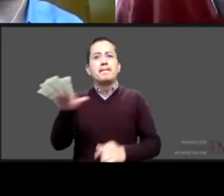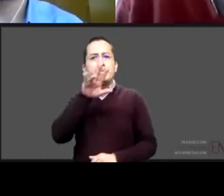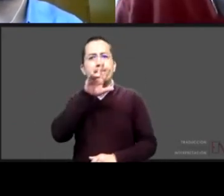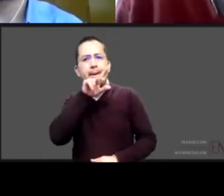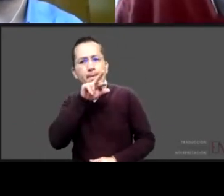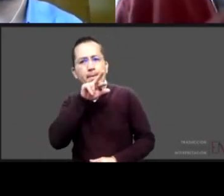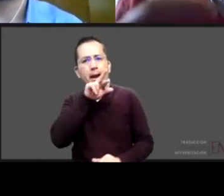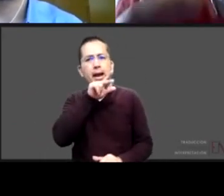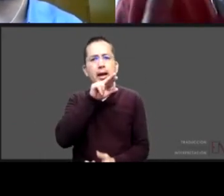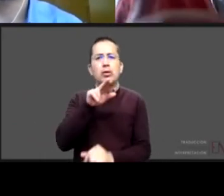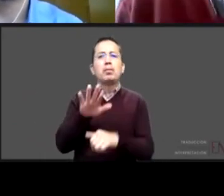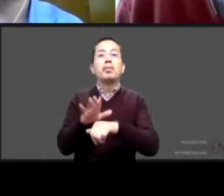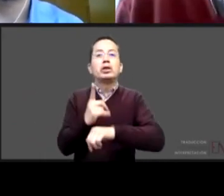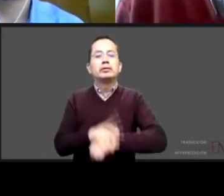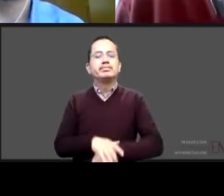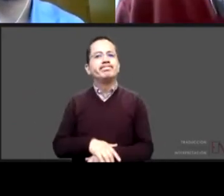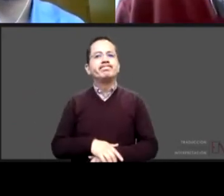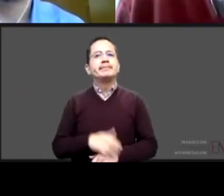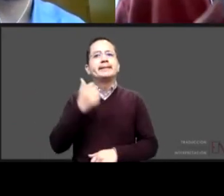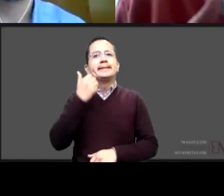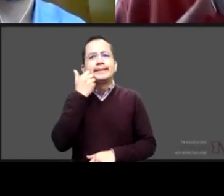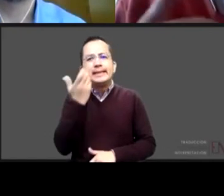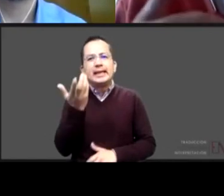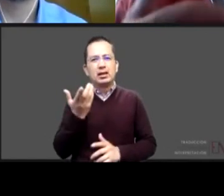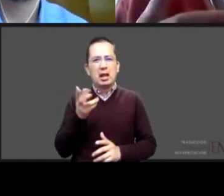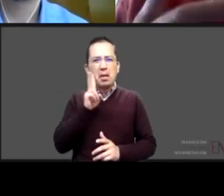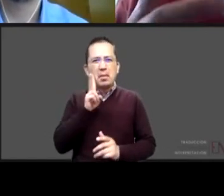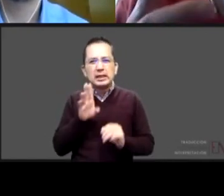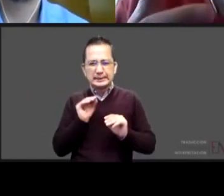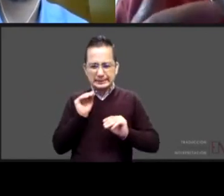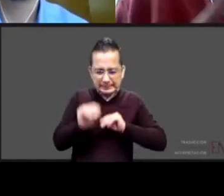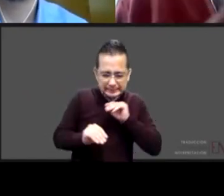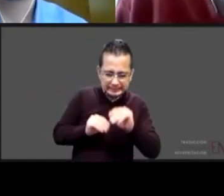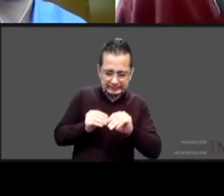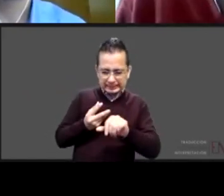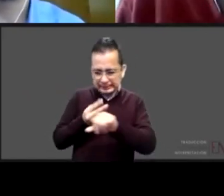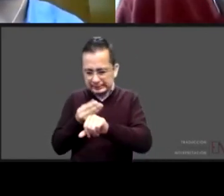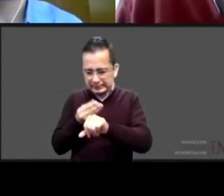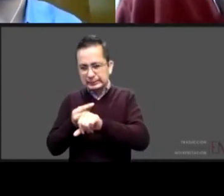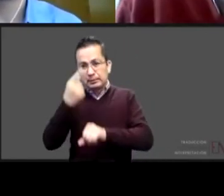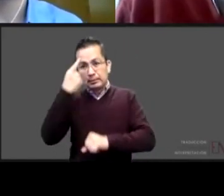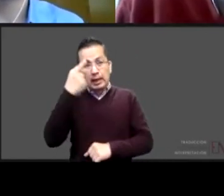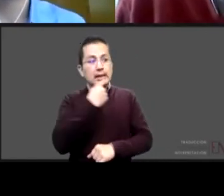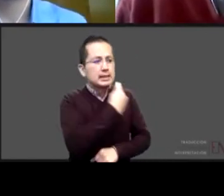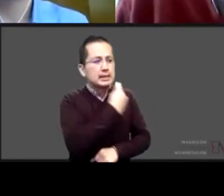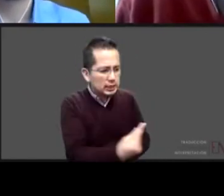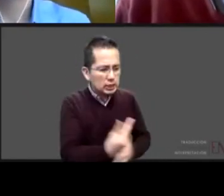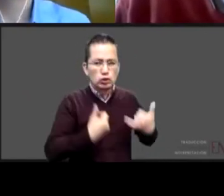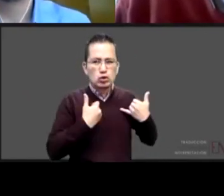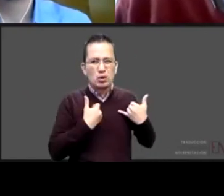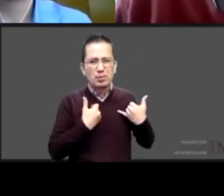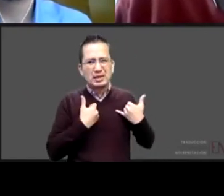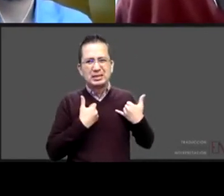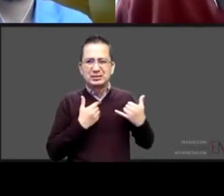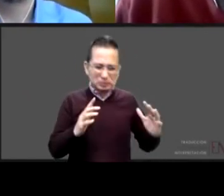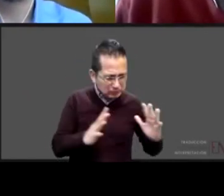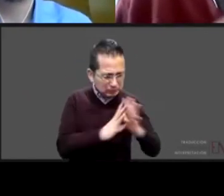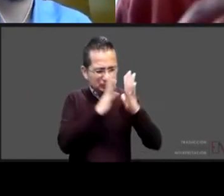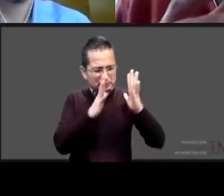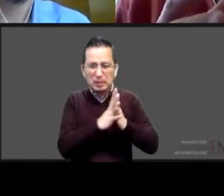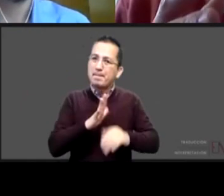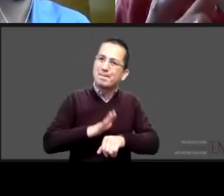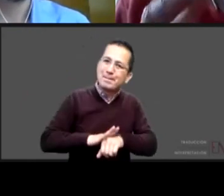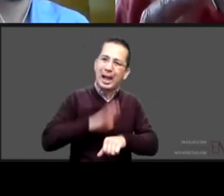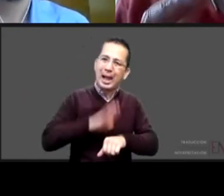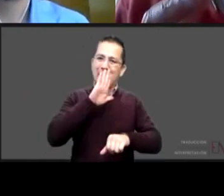permitan justamente una más efectiva participación de niños, niñas y adolescentes en las políticas públicas. Esto tiene que ver